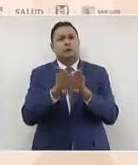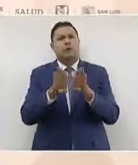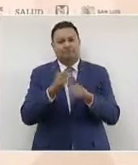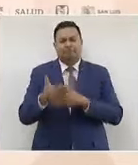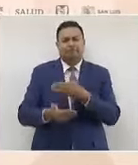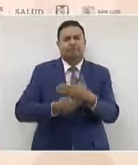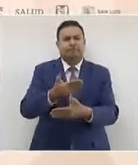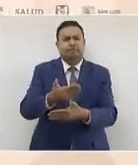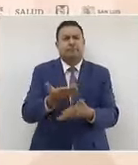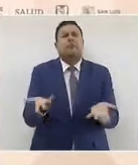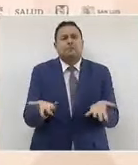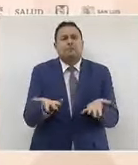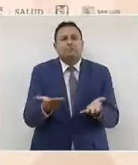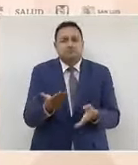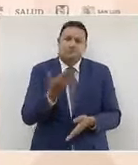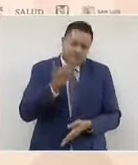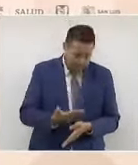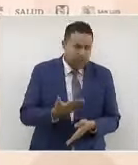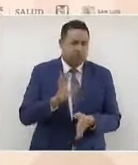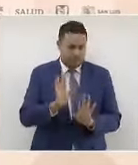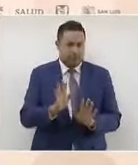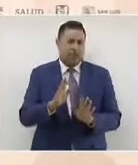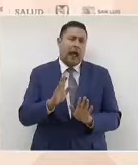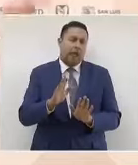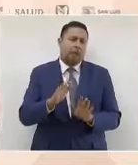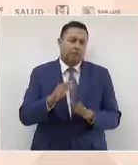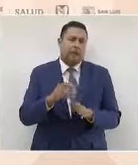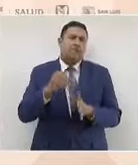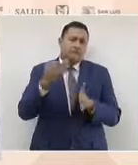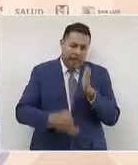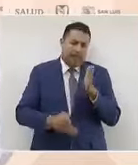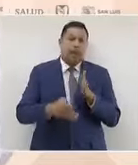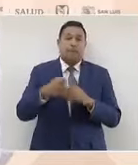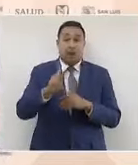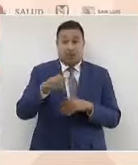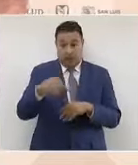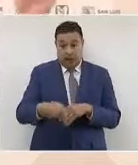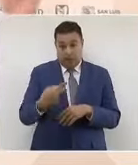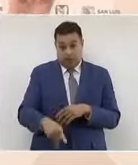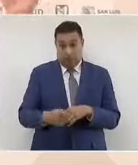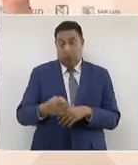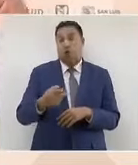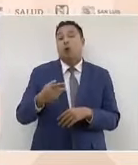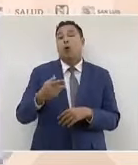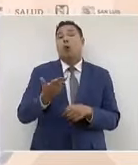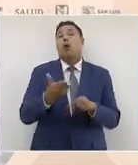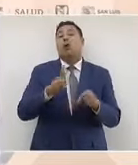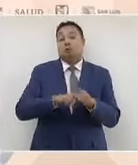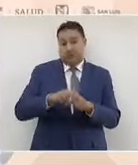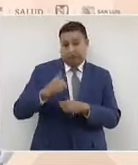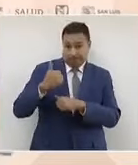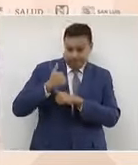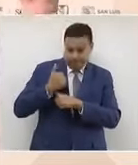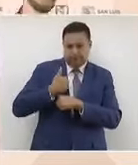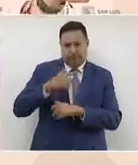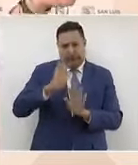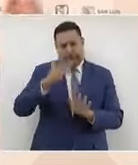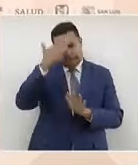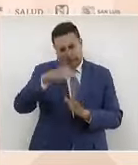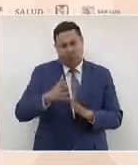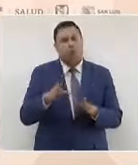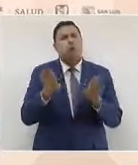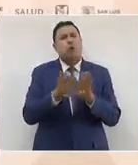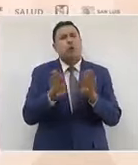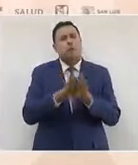déjenme decirles que muy bien. Faltan cosas por hacer, pero aquí este hospital de Soledad demuestra cómo se pueden hacer las cosas,